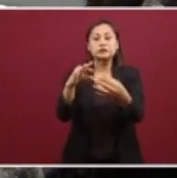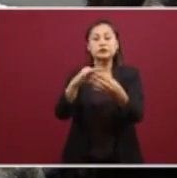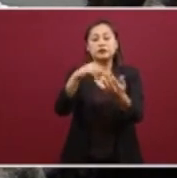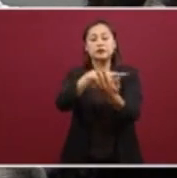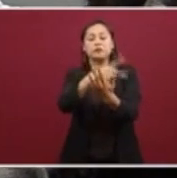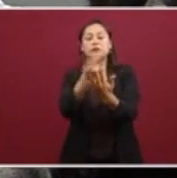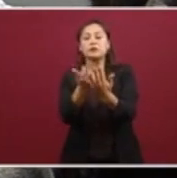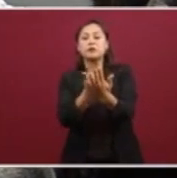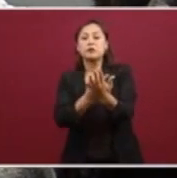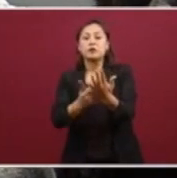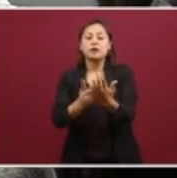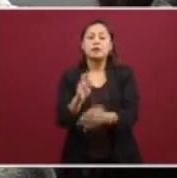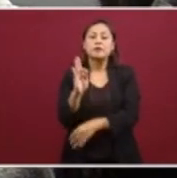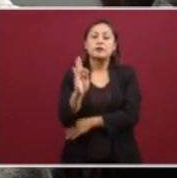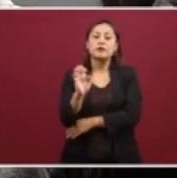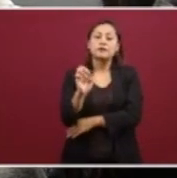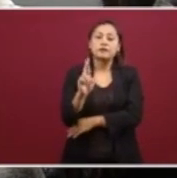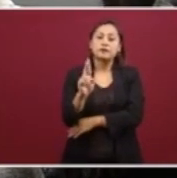fertilización